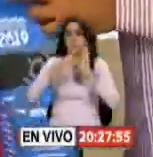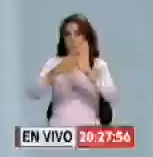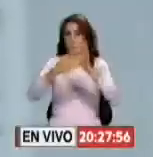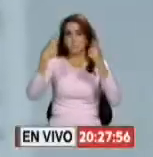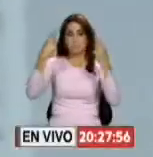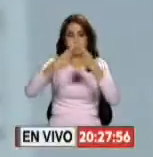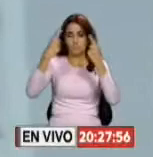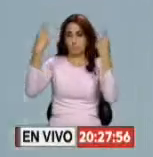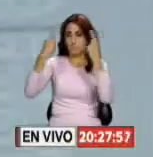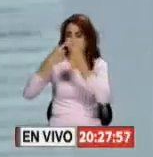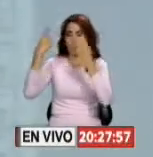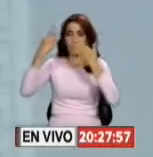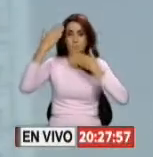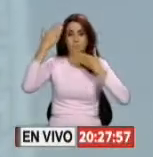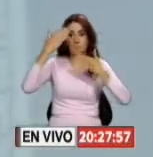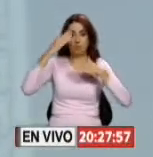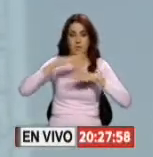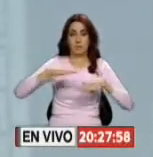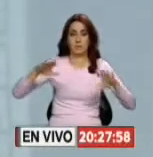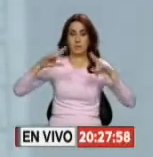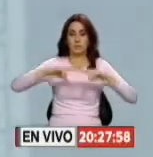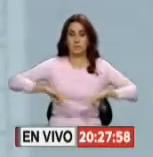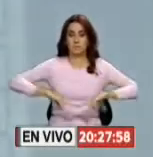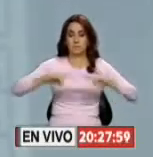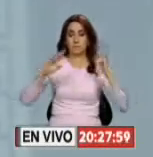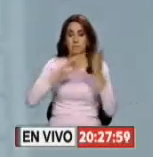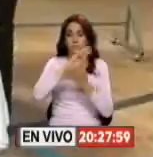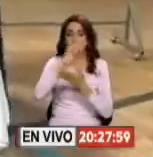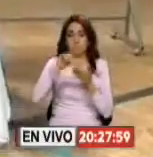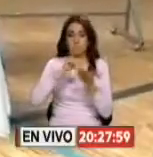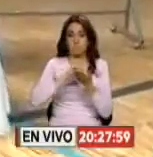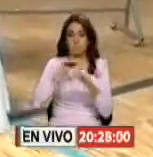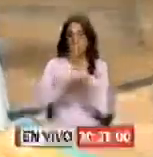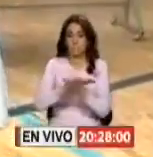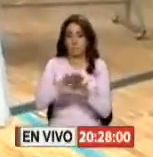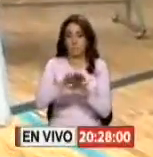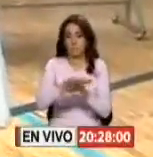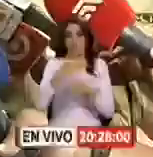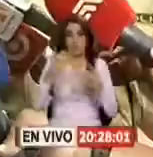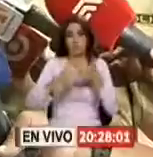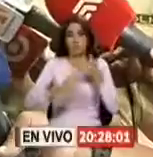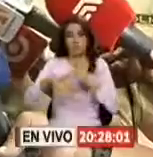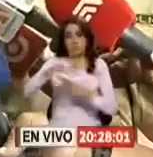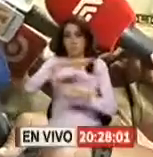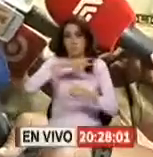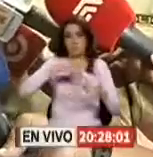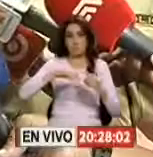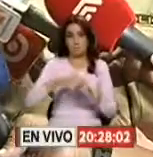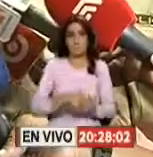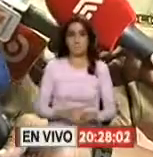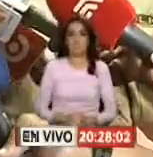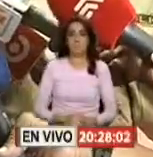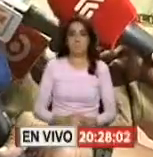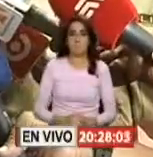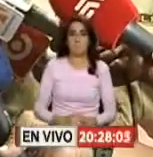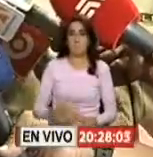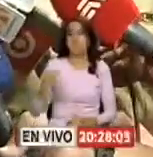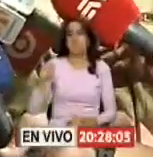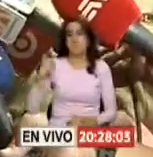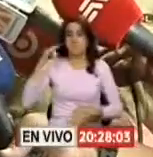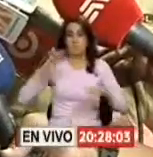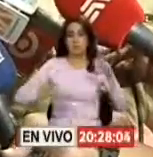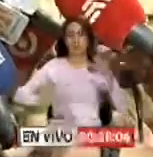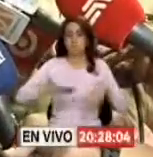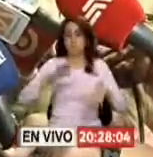conflictos políticos. Zonas fronterizas y provincias costeras como Manabí y Los Ríos por su situación climática. Tenemos planificado, de ser necesario,